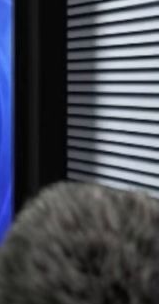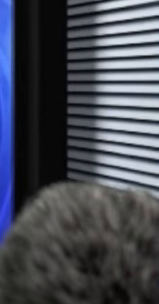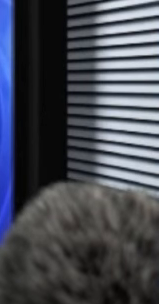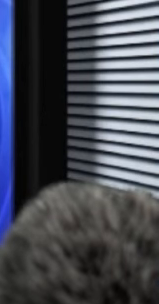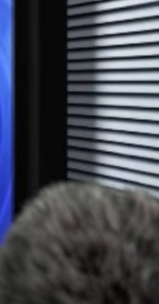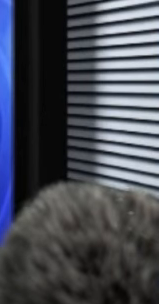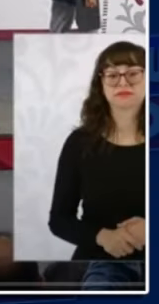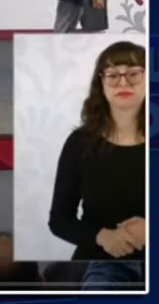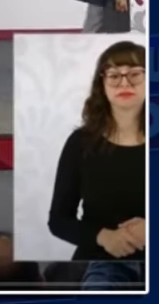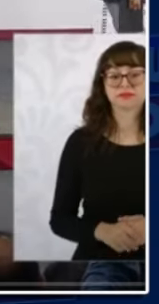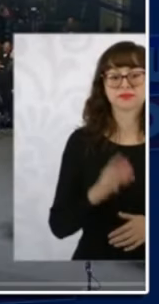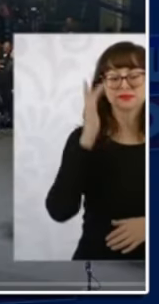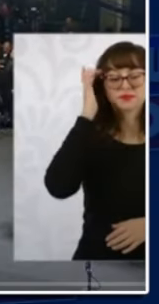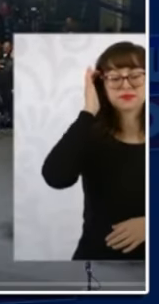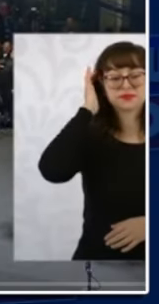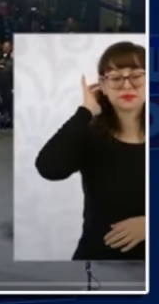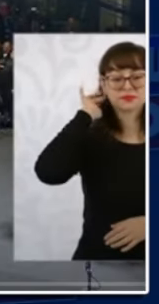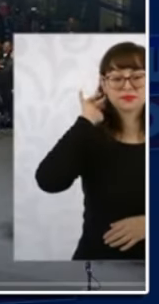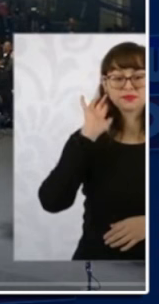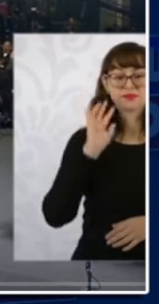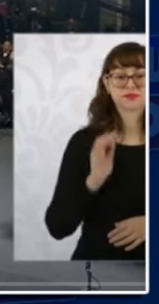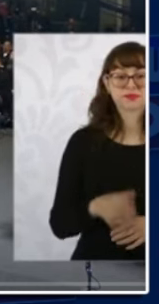votación.